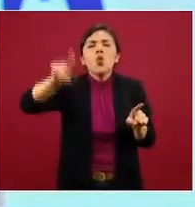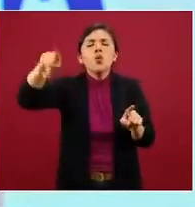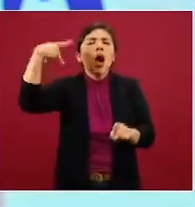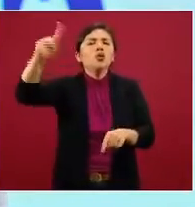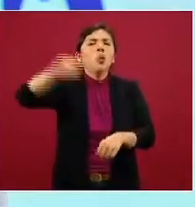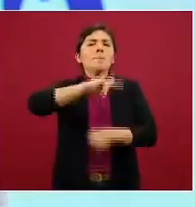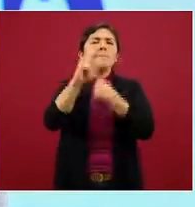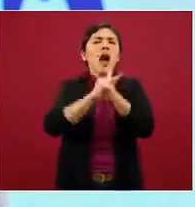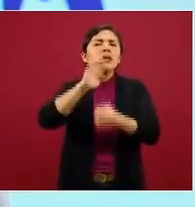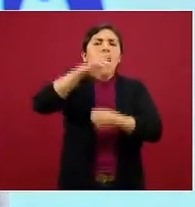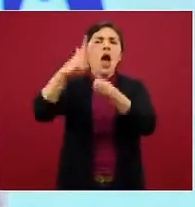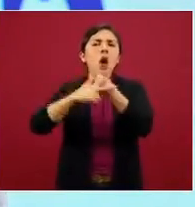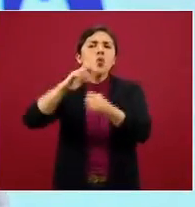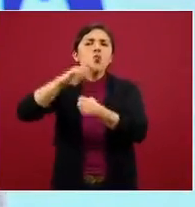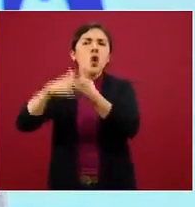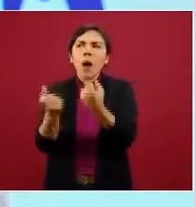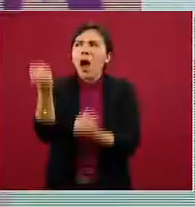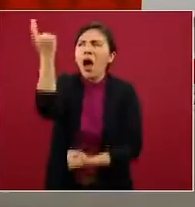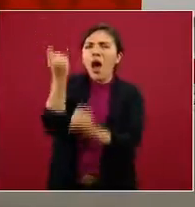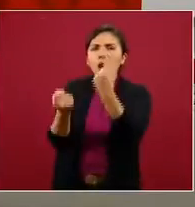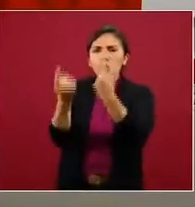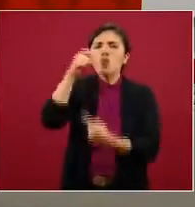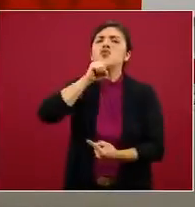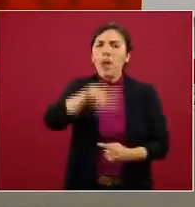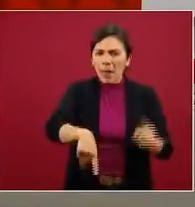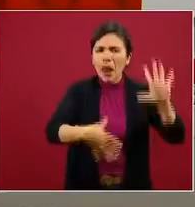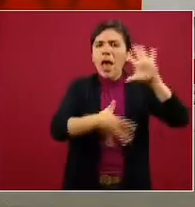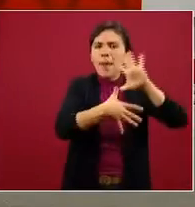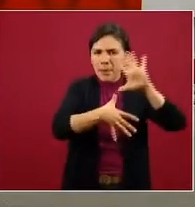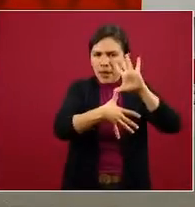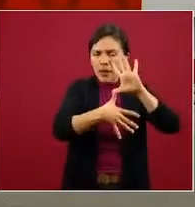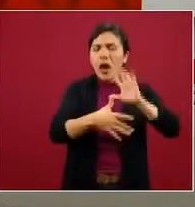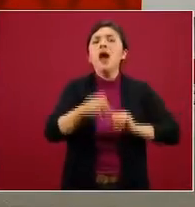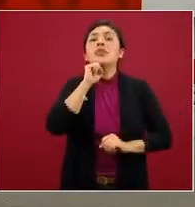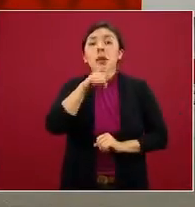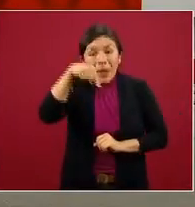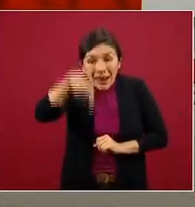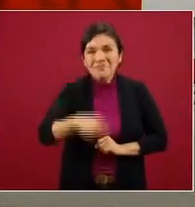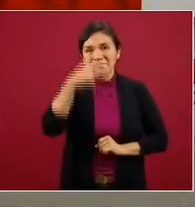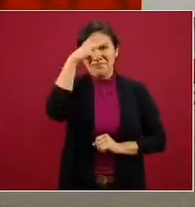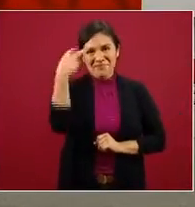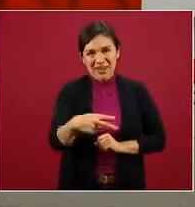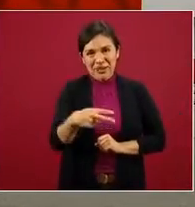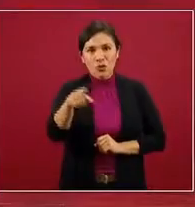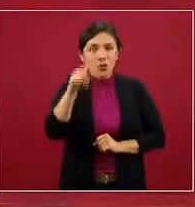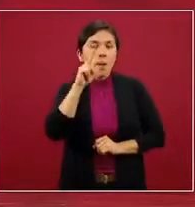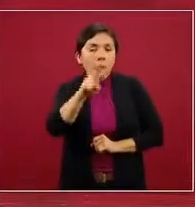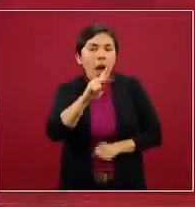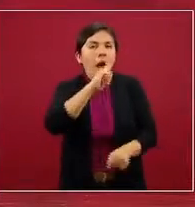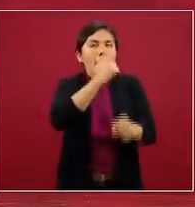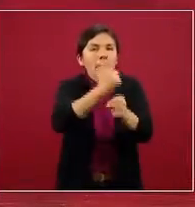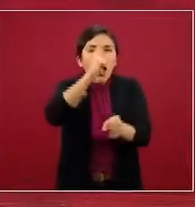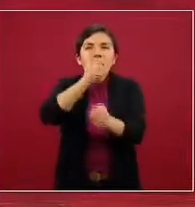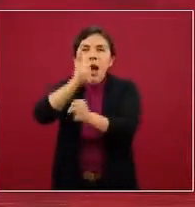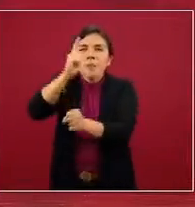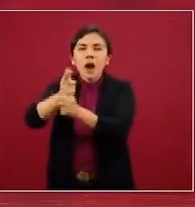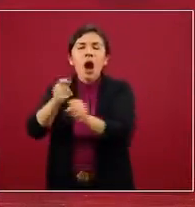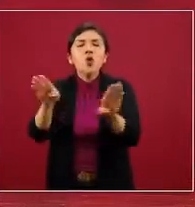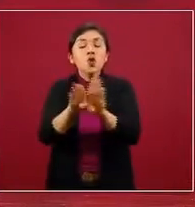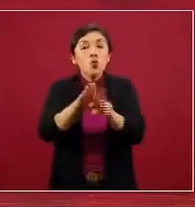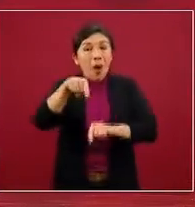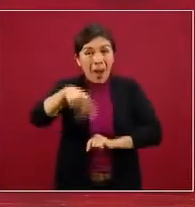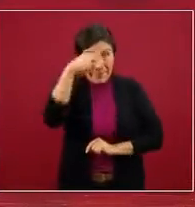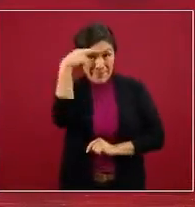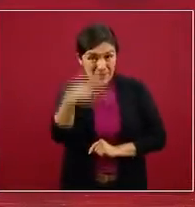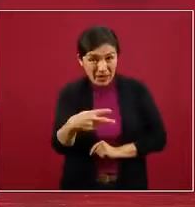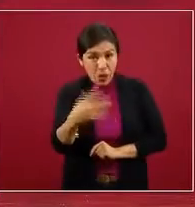países europeos, de algunos países de América y también la de México. Y vamos a destacar cómo en México